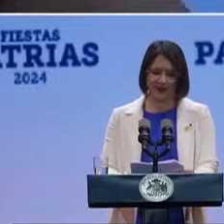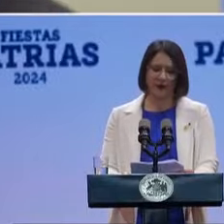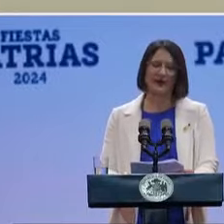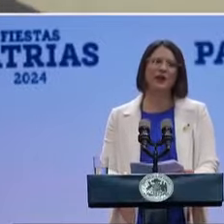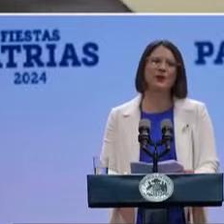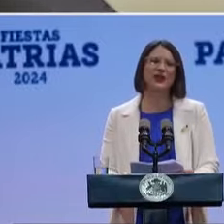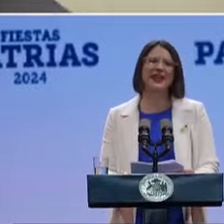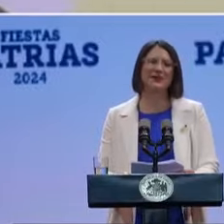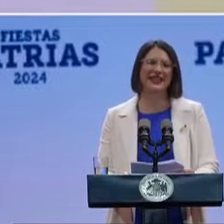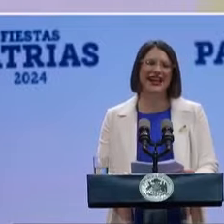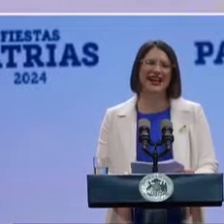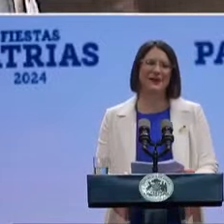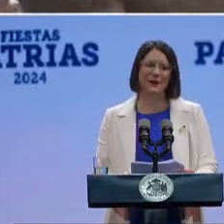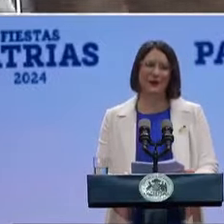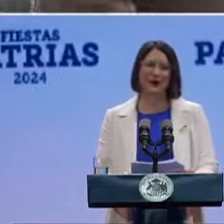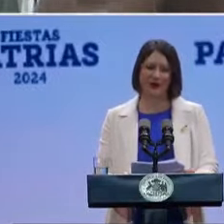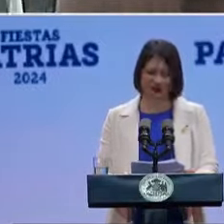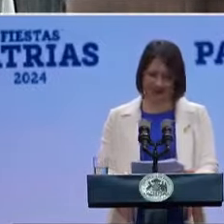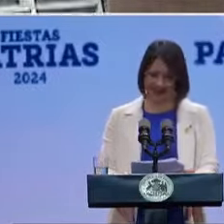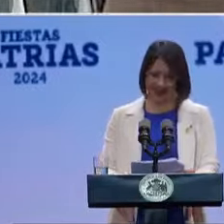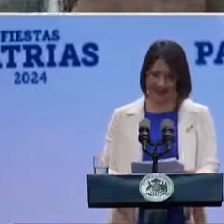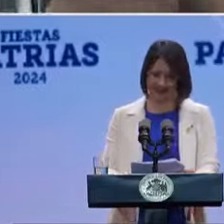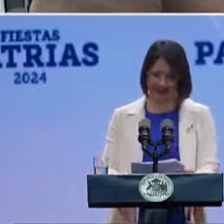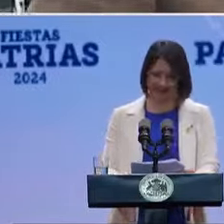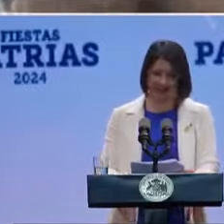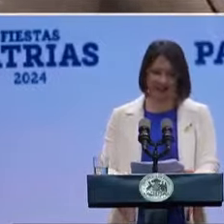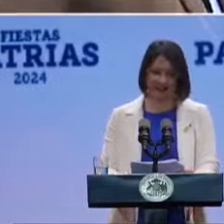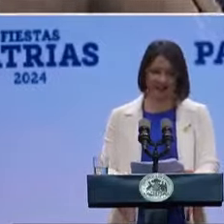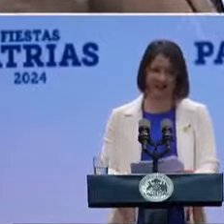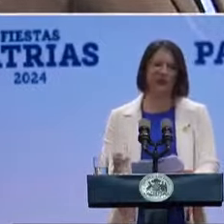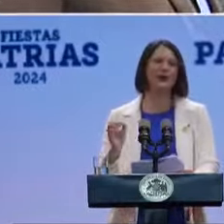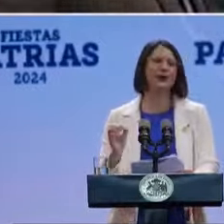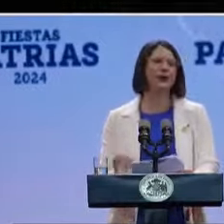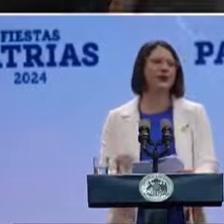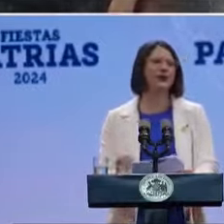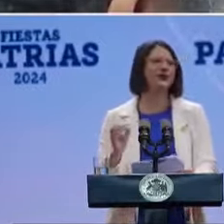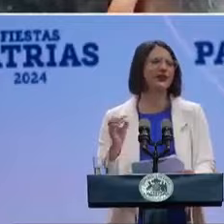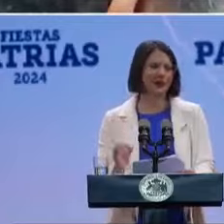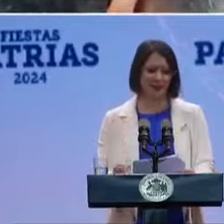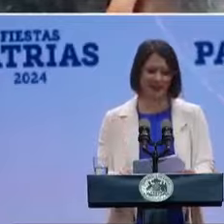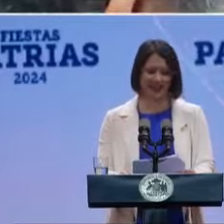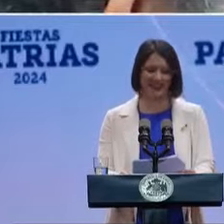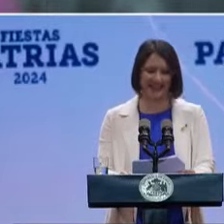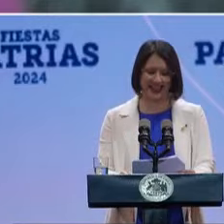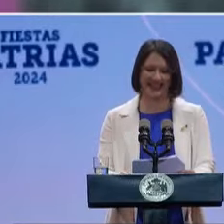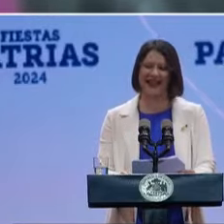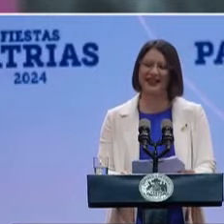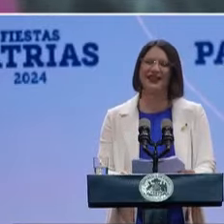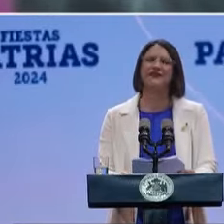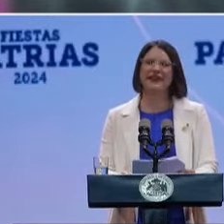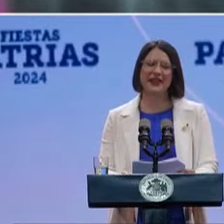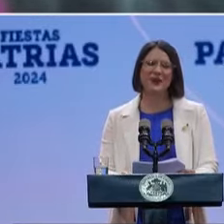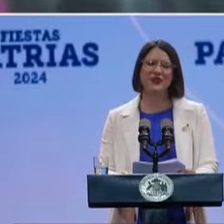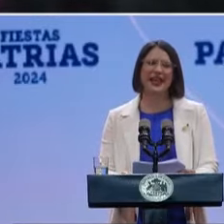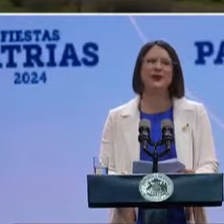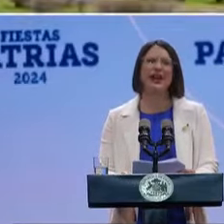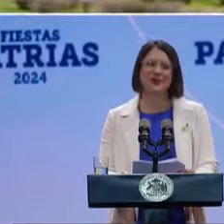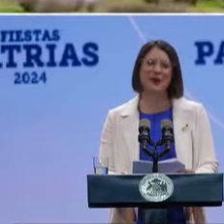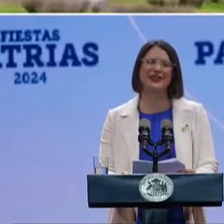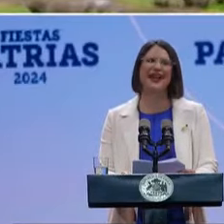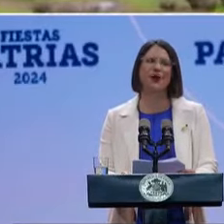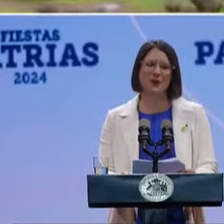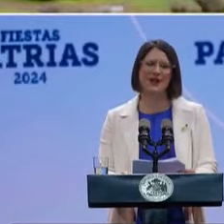sobre la llamada arista del Grupo Patio, la que investiga presuntas influencias de Luis Hermosilla en el Ministerio para acelerar un millonario